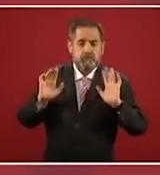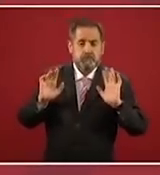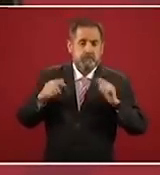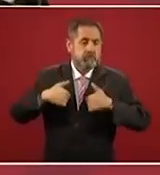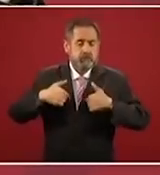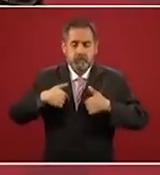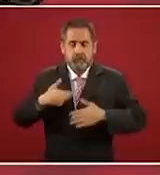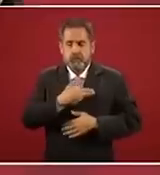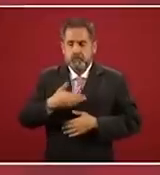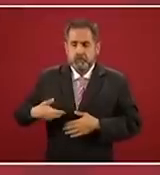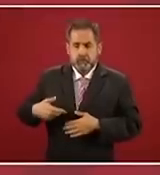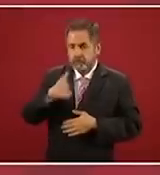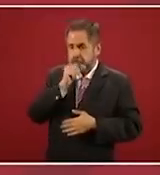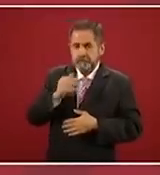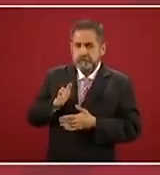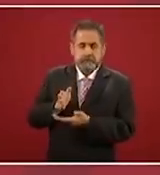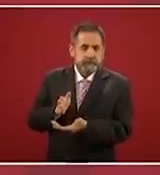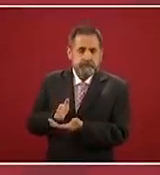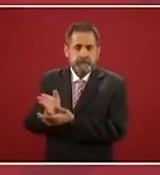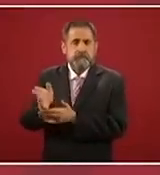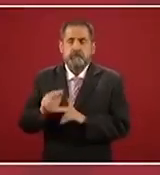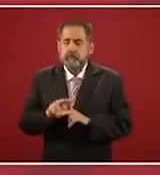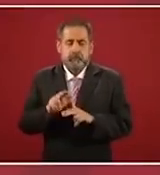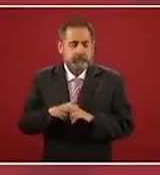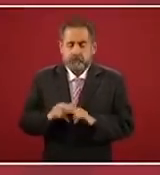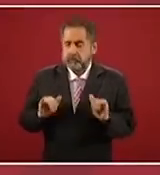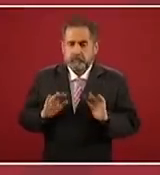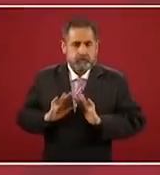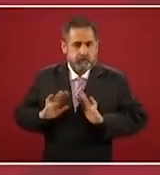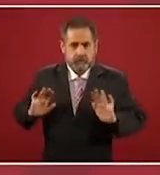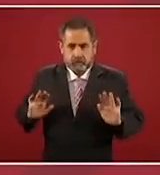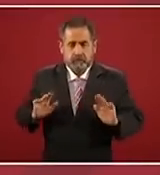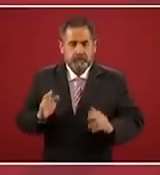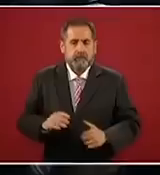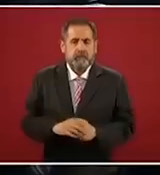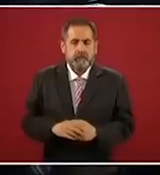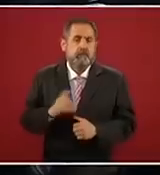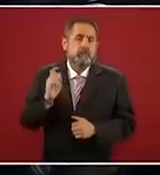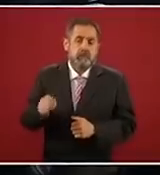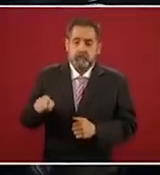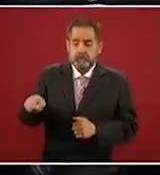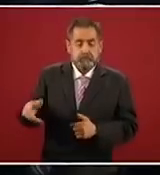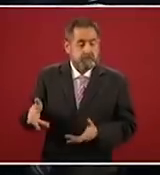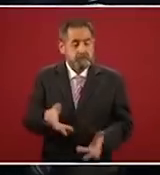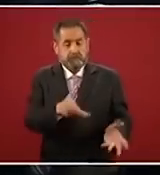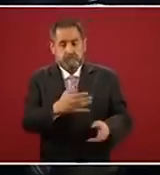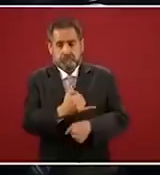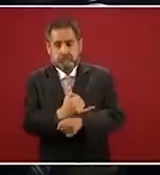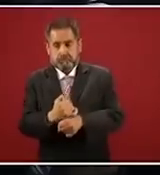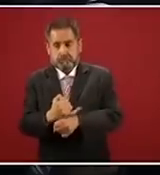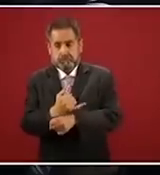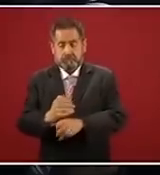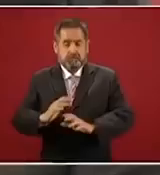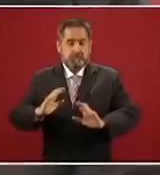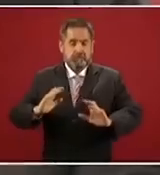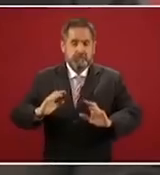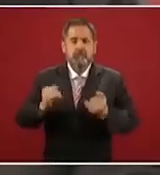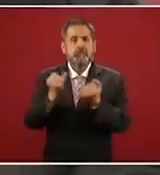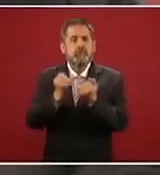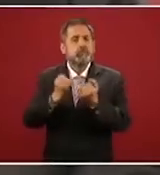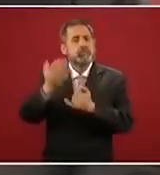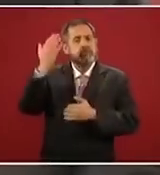Ejecutivo no interviene en esto. Es decir, no es como